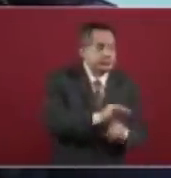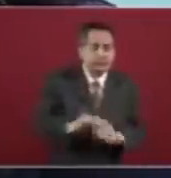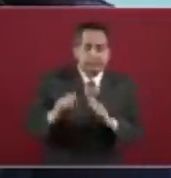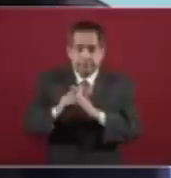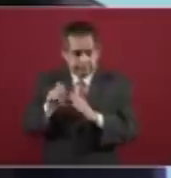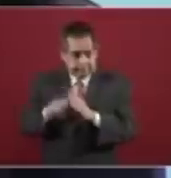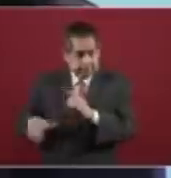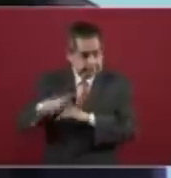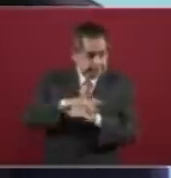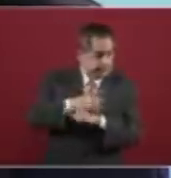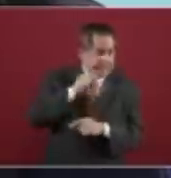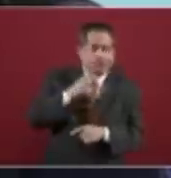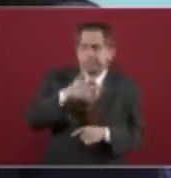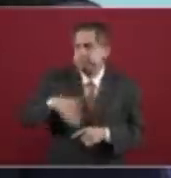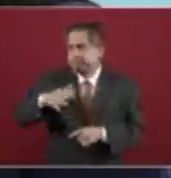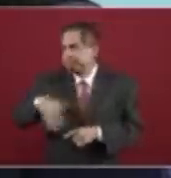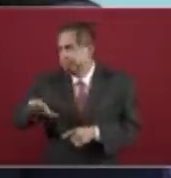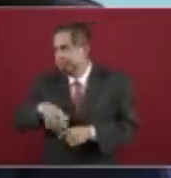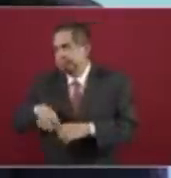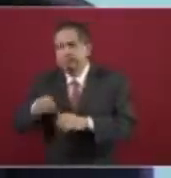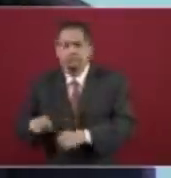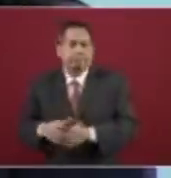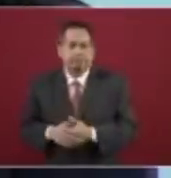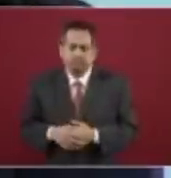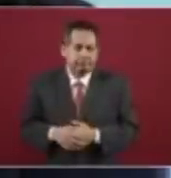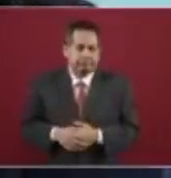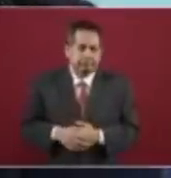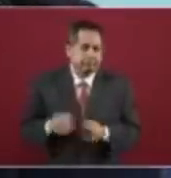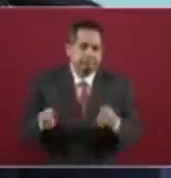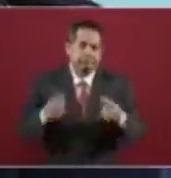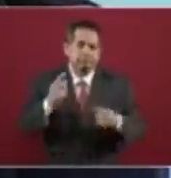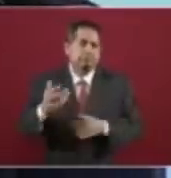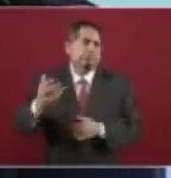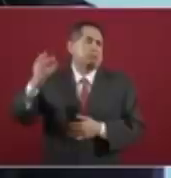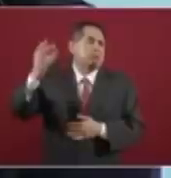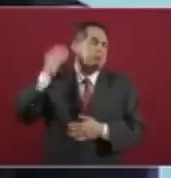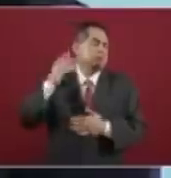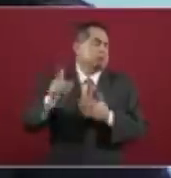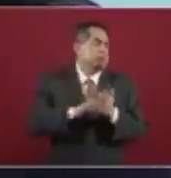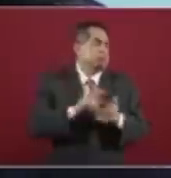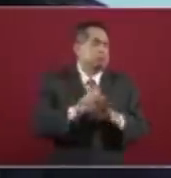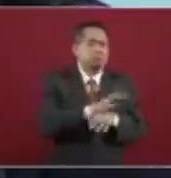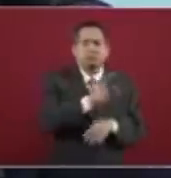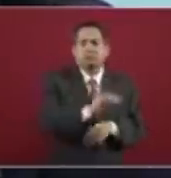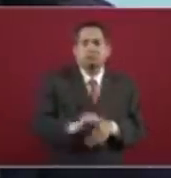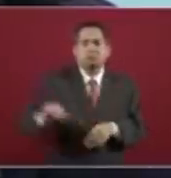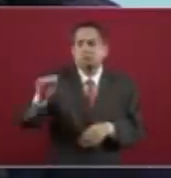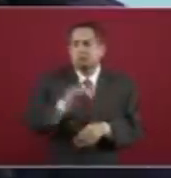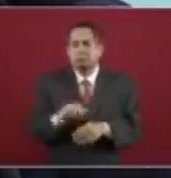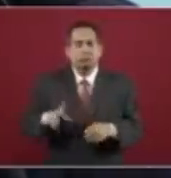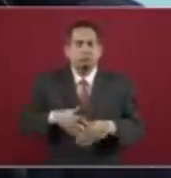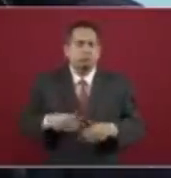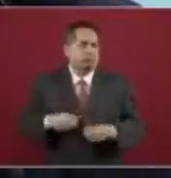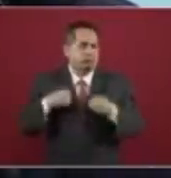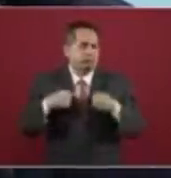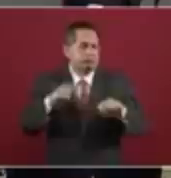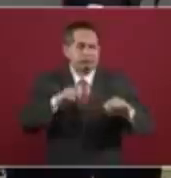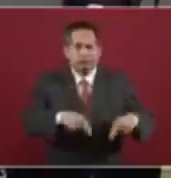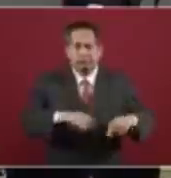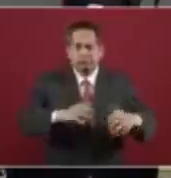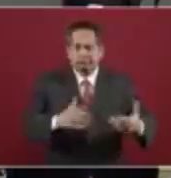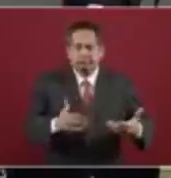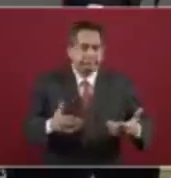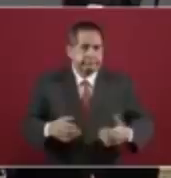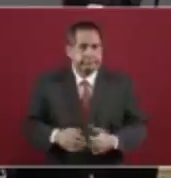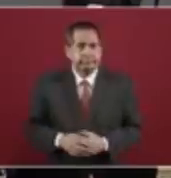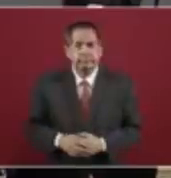zona, pero algunas refieren que hace algunos meses o años ya no viven en ese